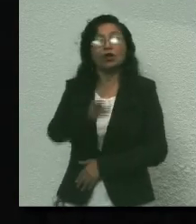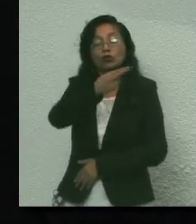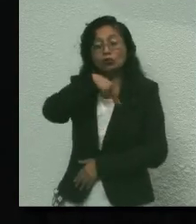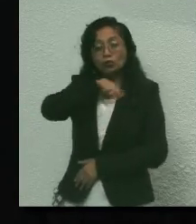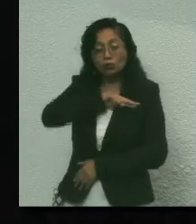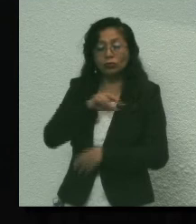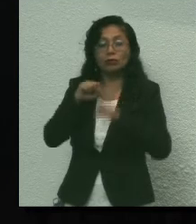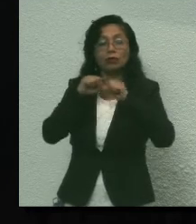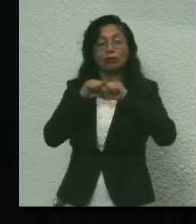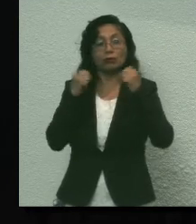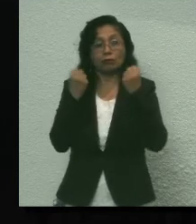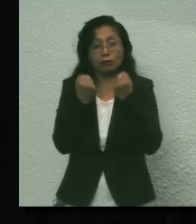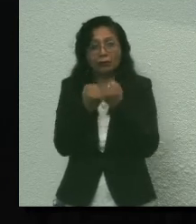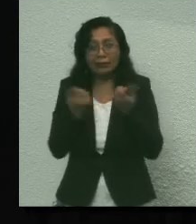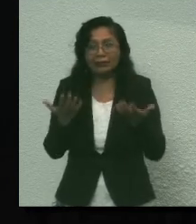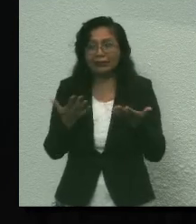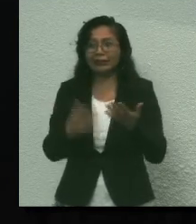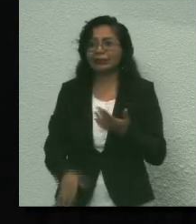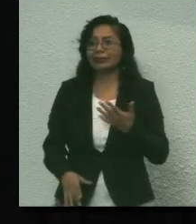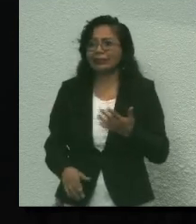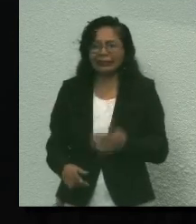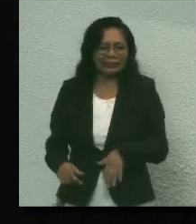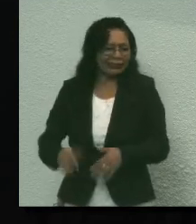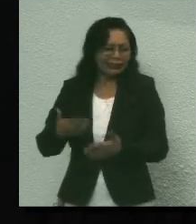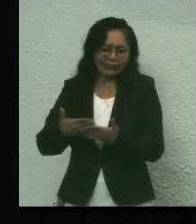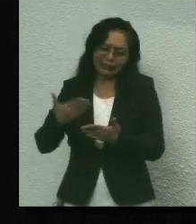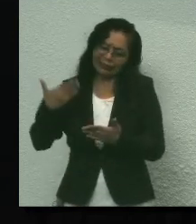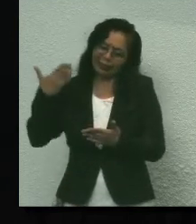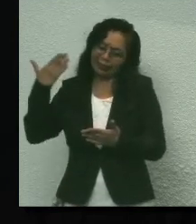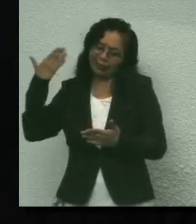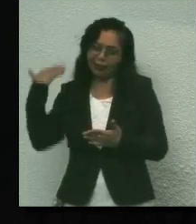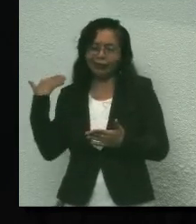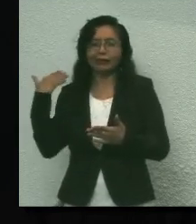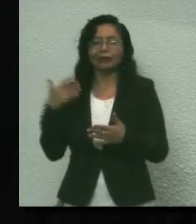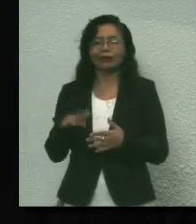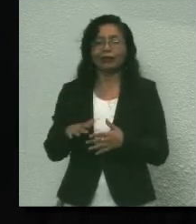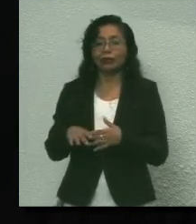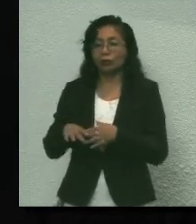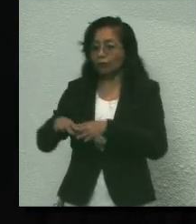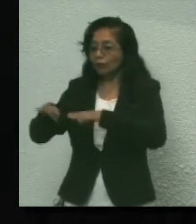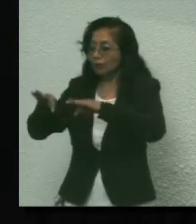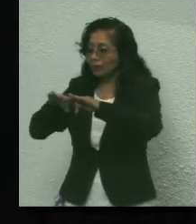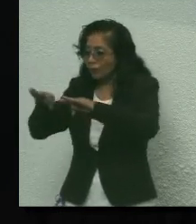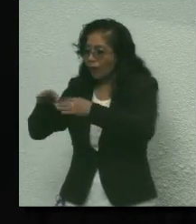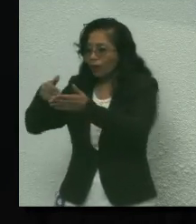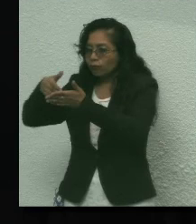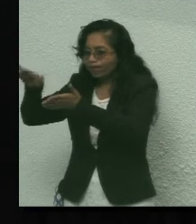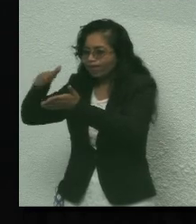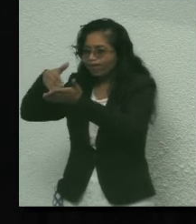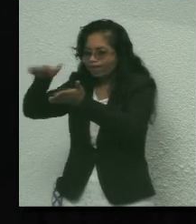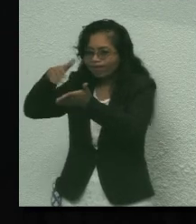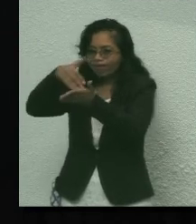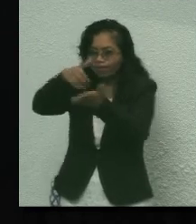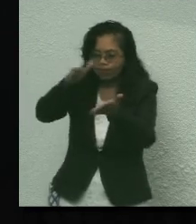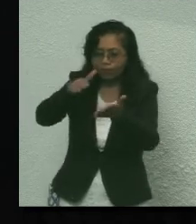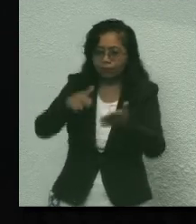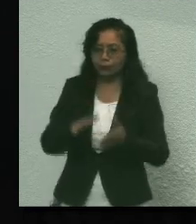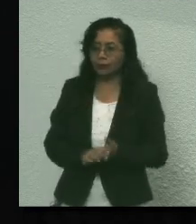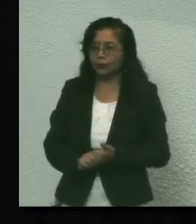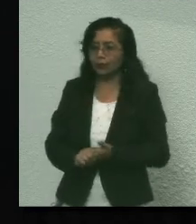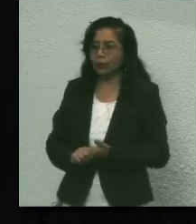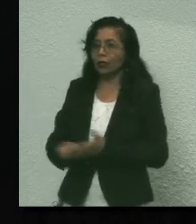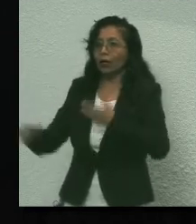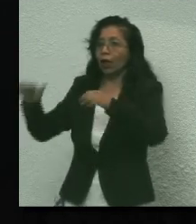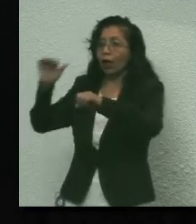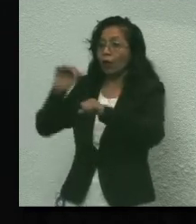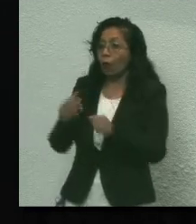sociedad ha sido agraviada desde el principio con los despidos que liberaron lugares para muchos amigos